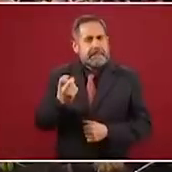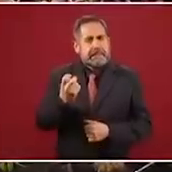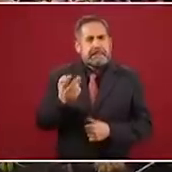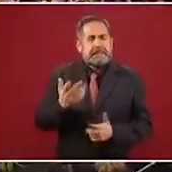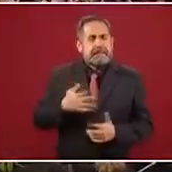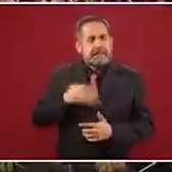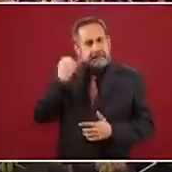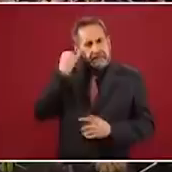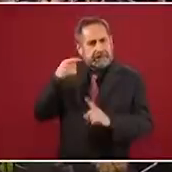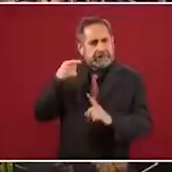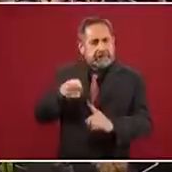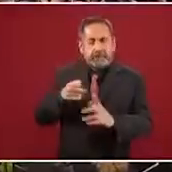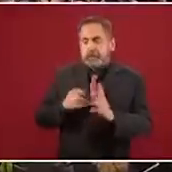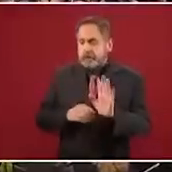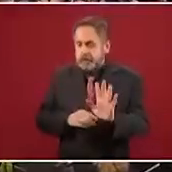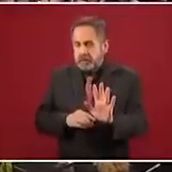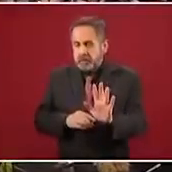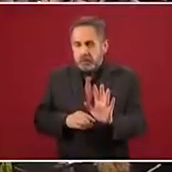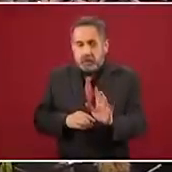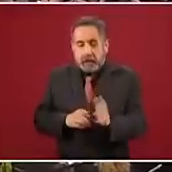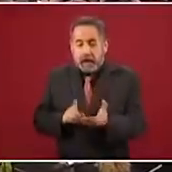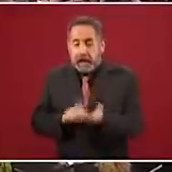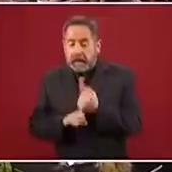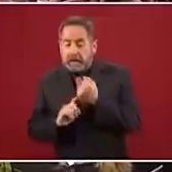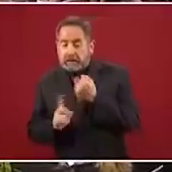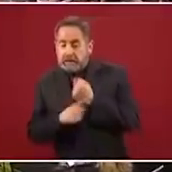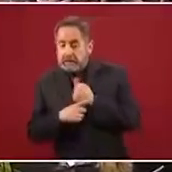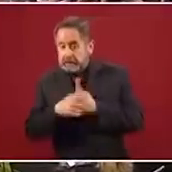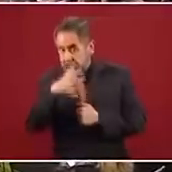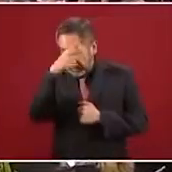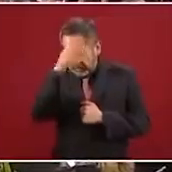hay acuerdo.